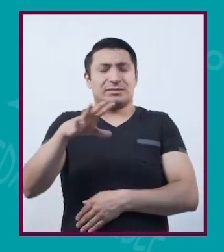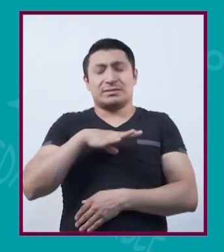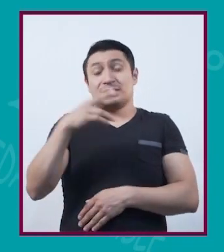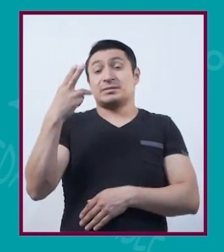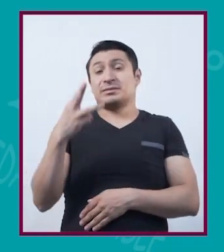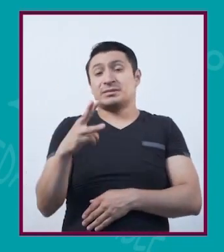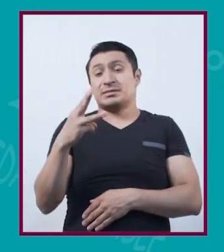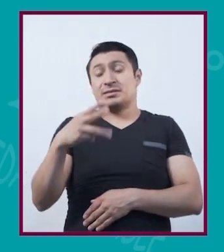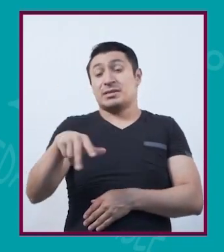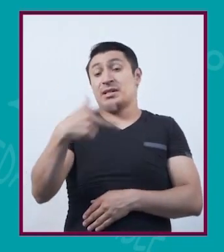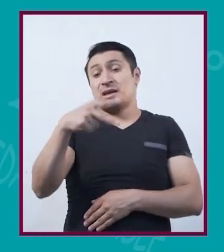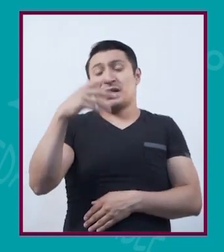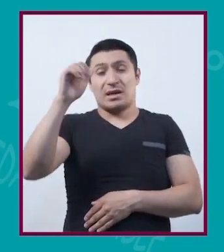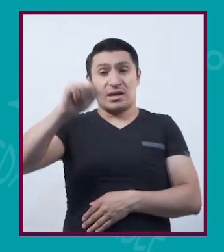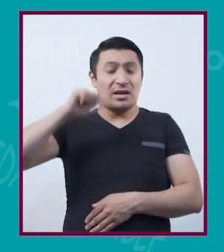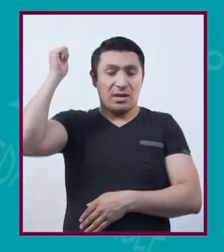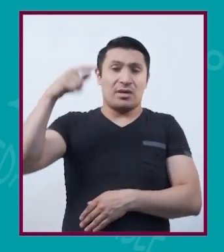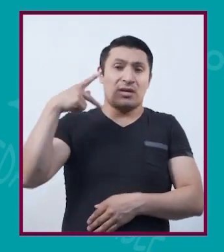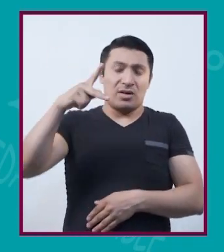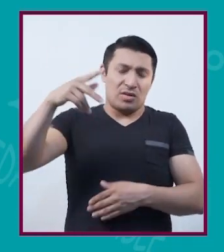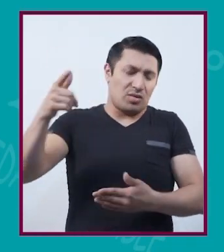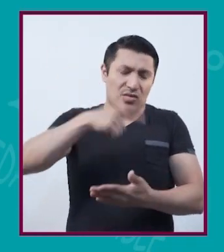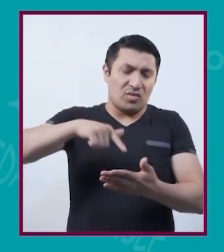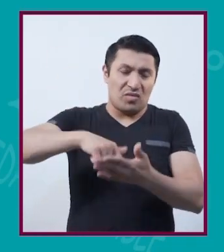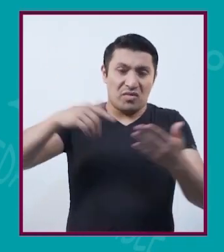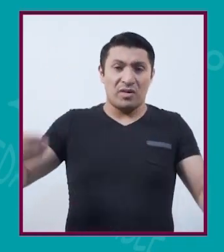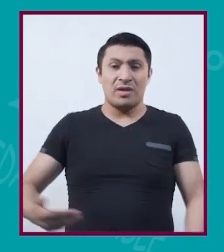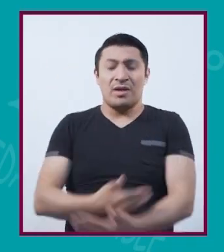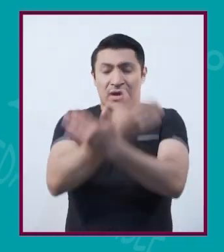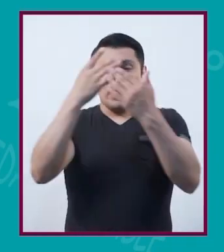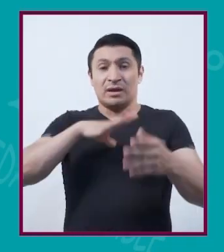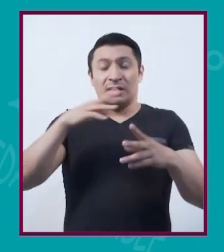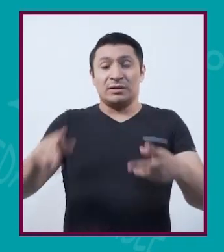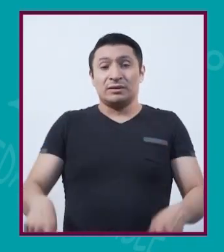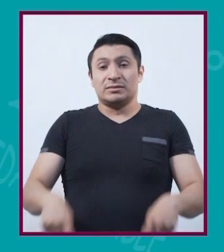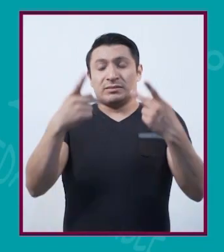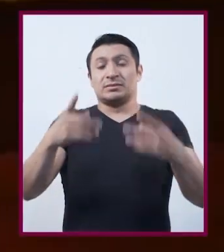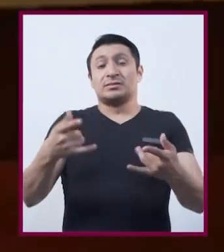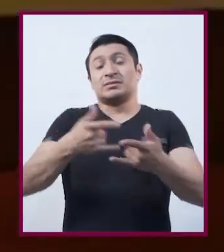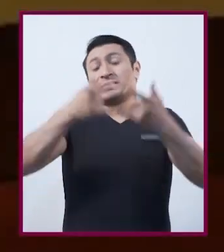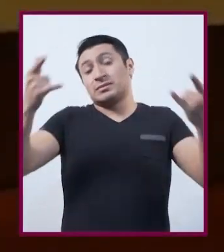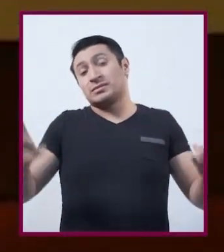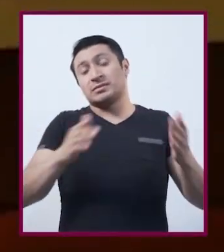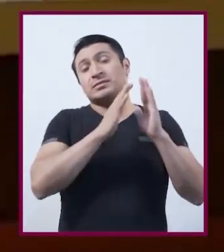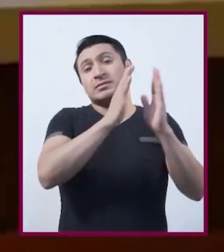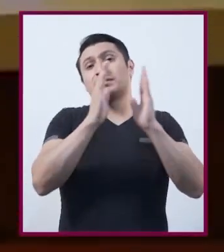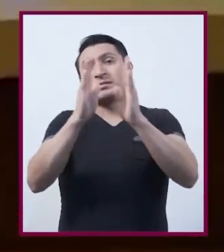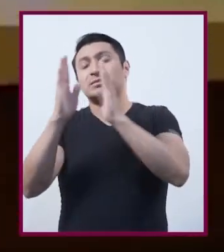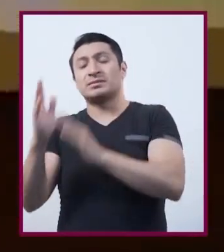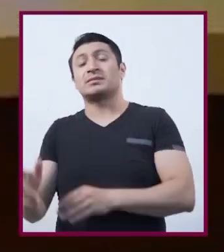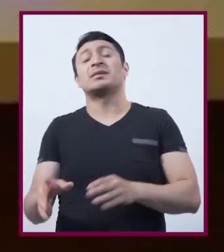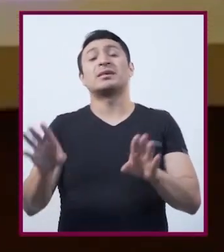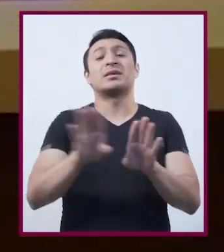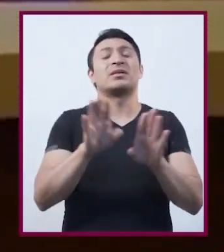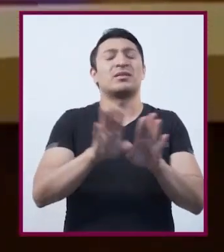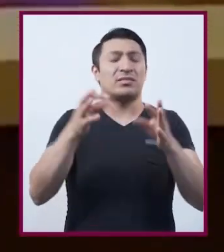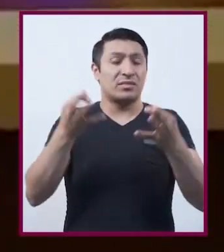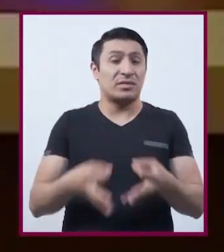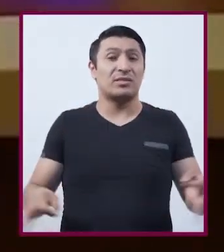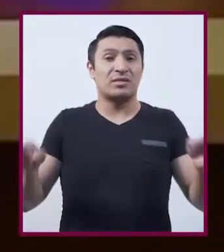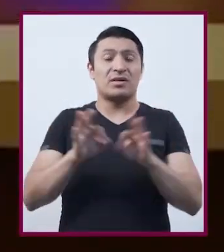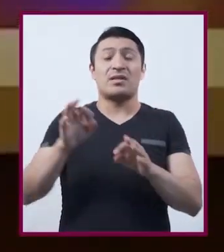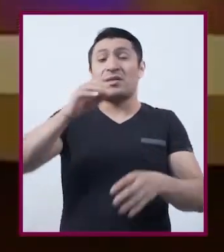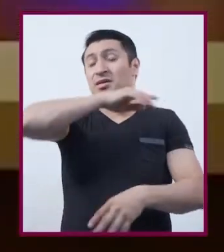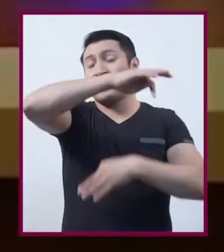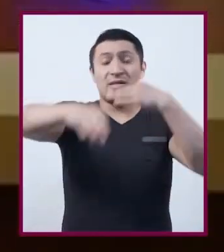relatos que tiene como protagonistas a puras mujeres. Su título, Mujeres. Hoy, Eduardo Galeano es